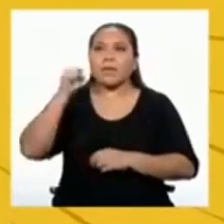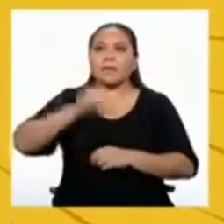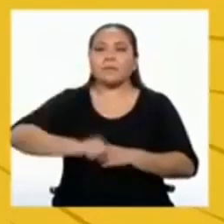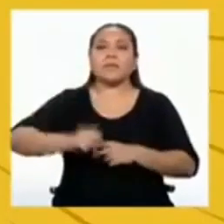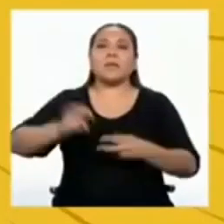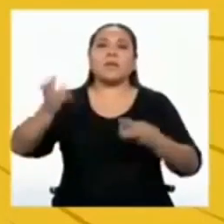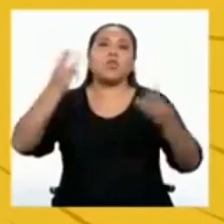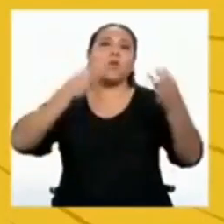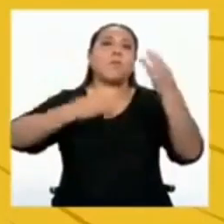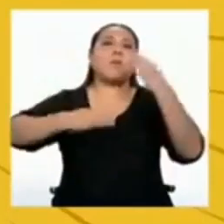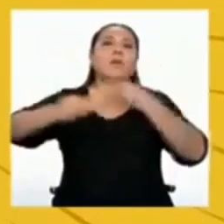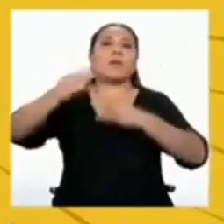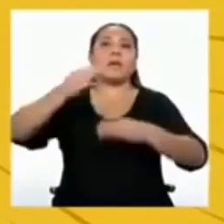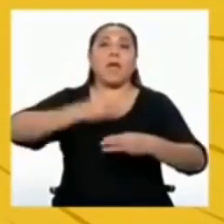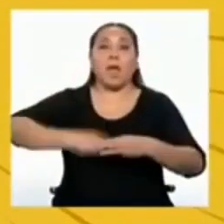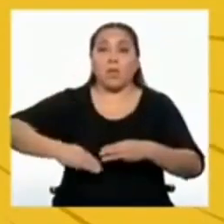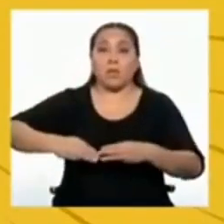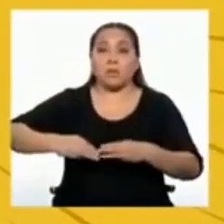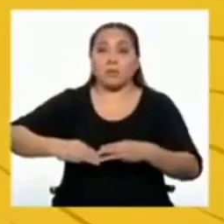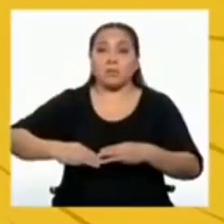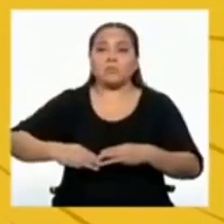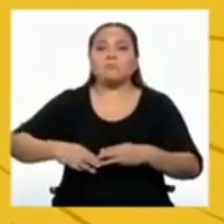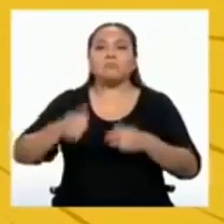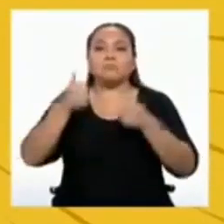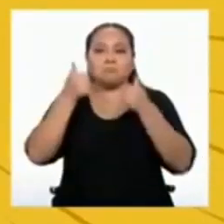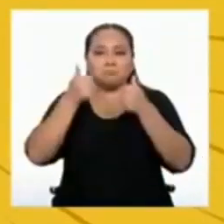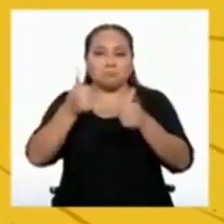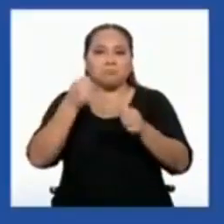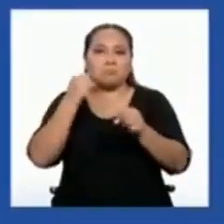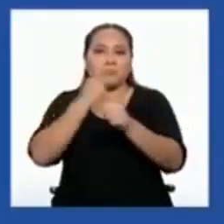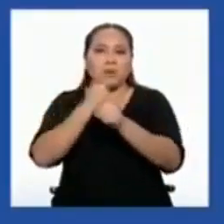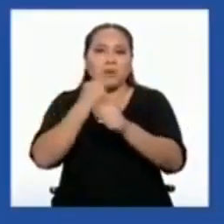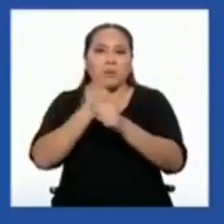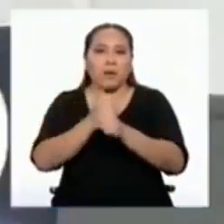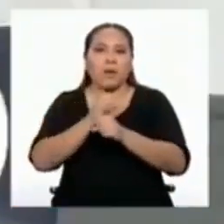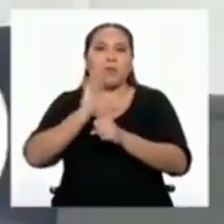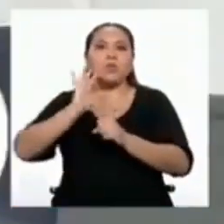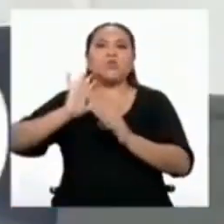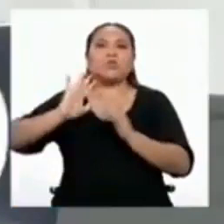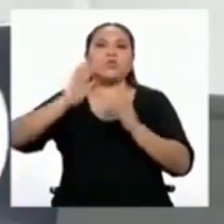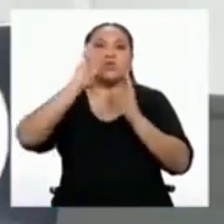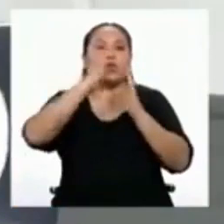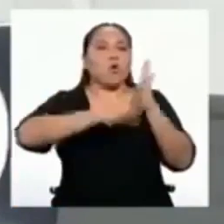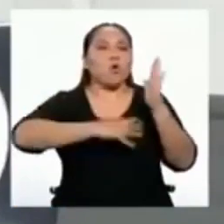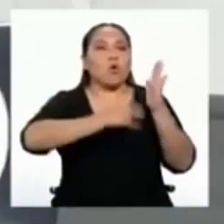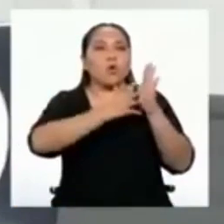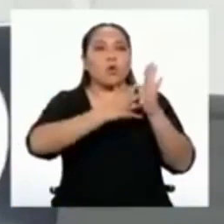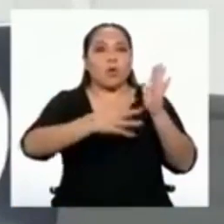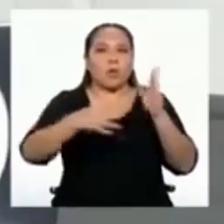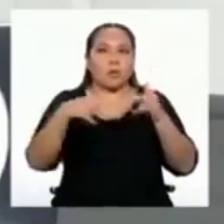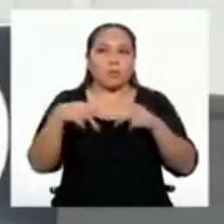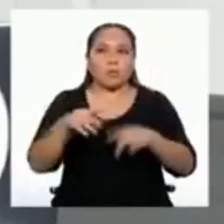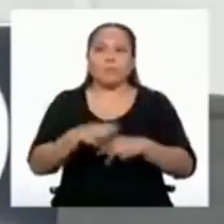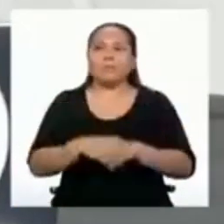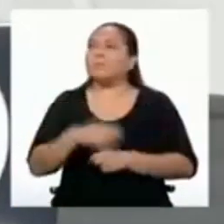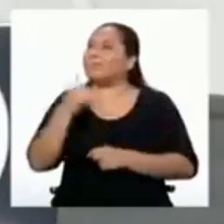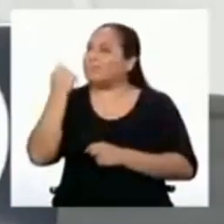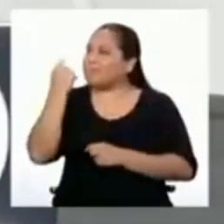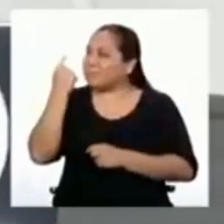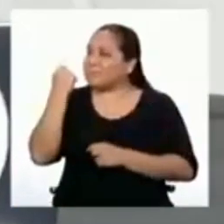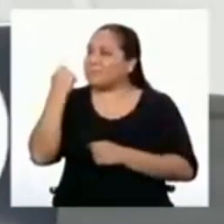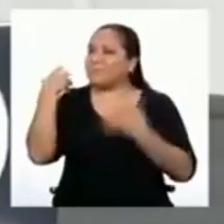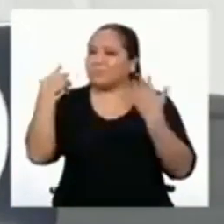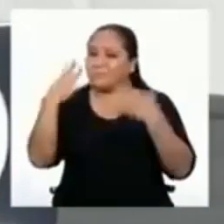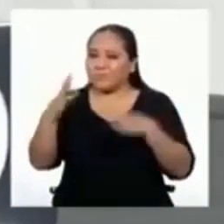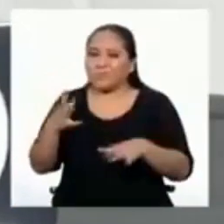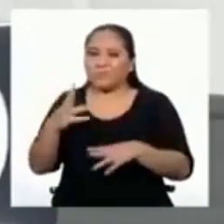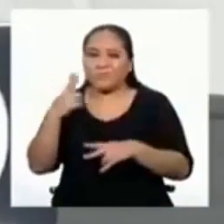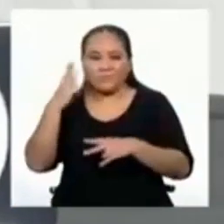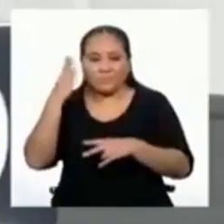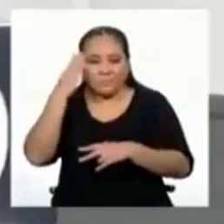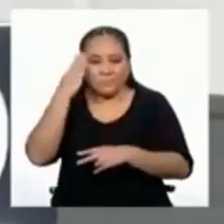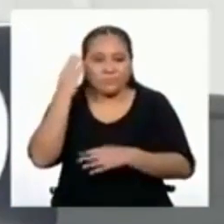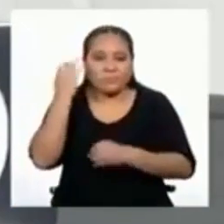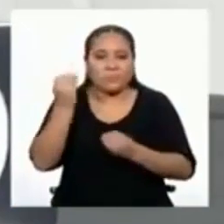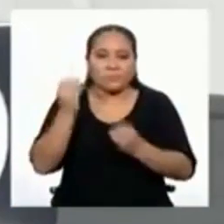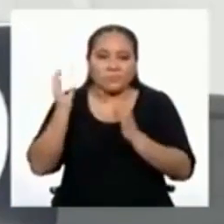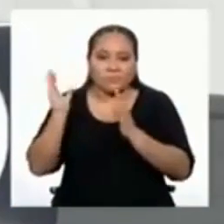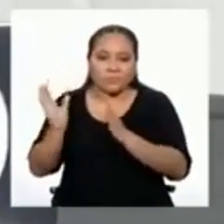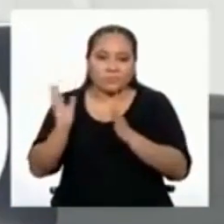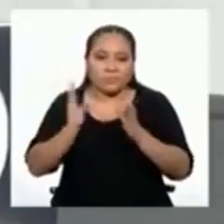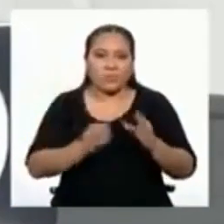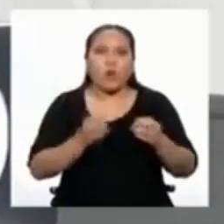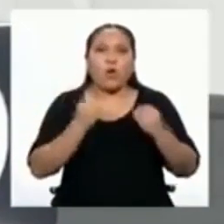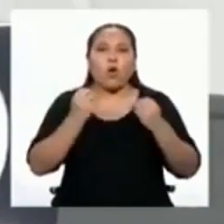y supermercados funcionen dentro del horario permitido. Claro, ya entendí cómo funciona todo, cómo